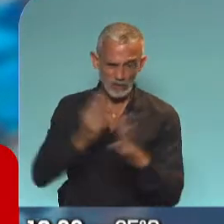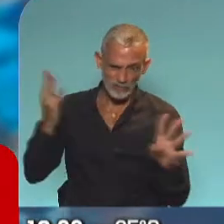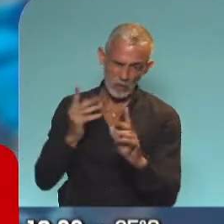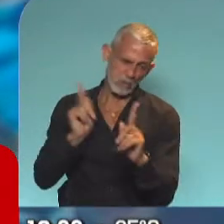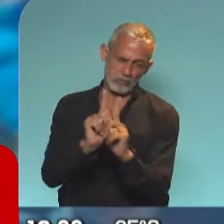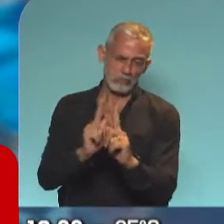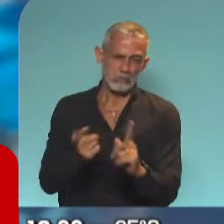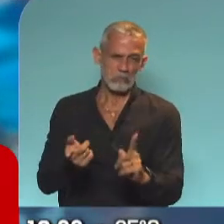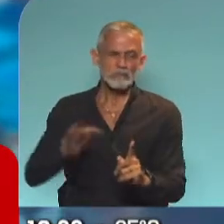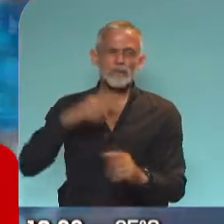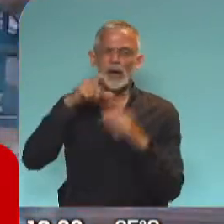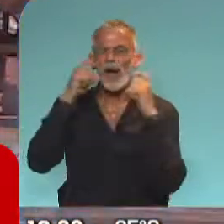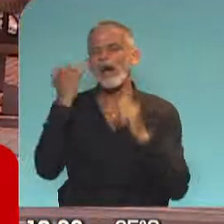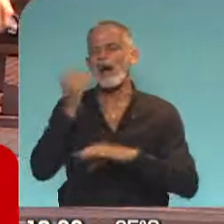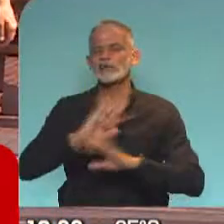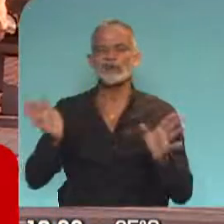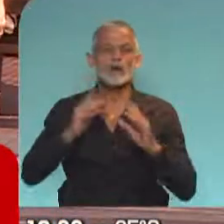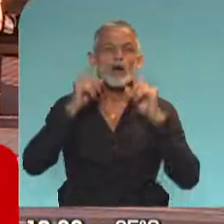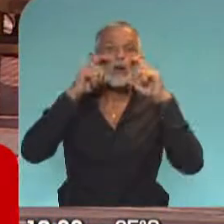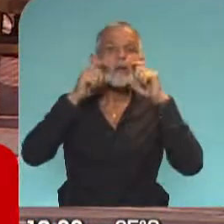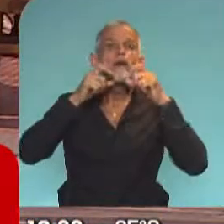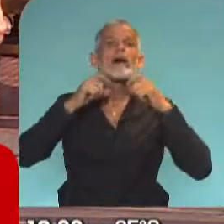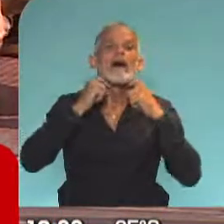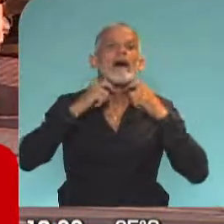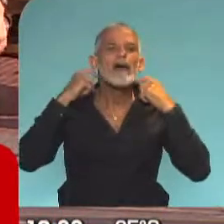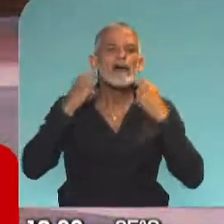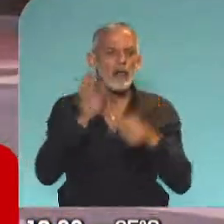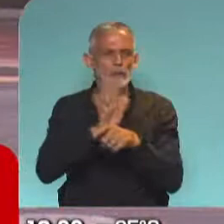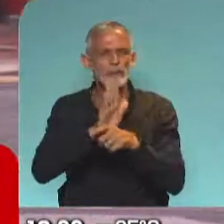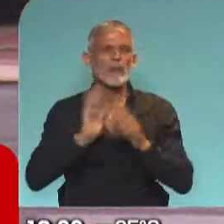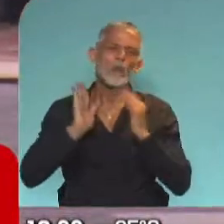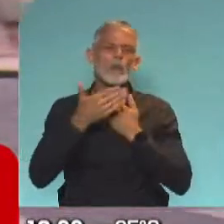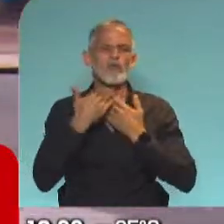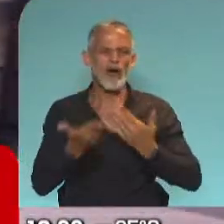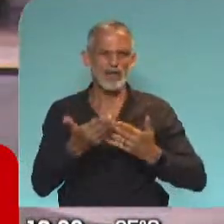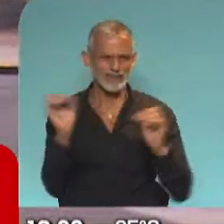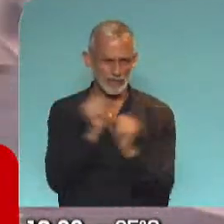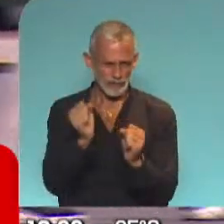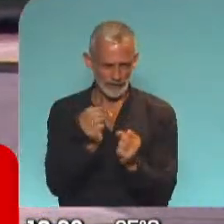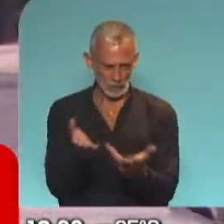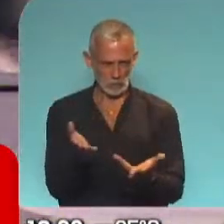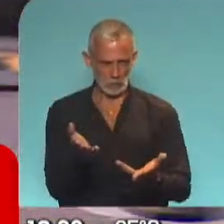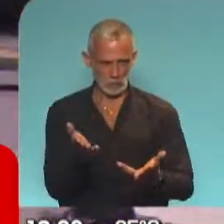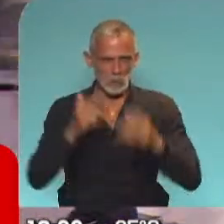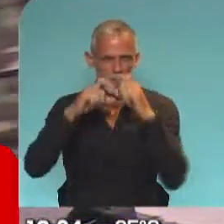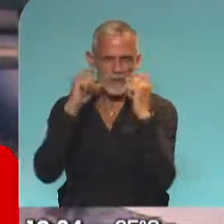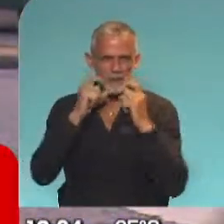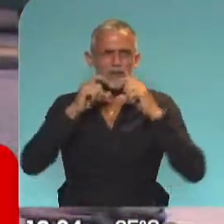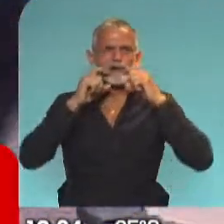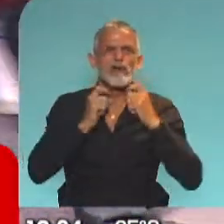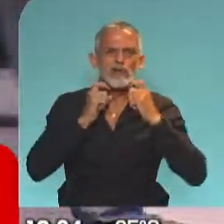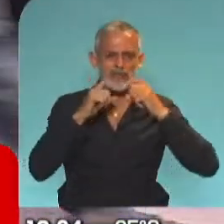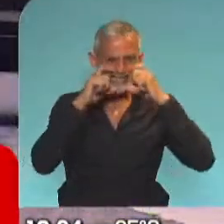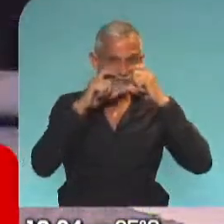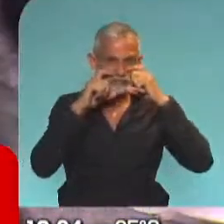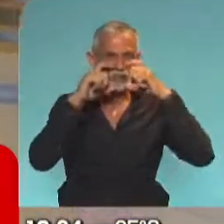La gente se cree que porque tiene el barbijo con el cuello, ¿sí?, tipo bufanda, que nunca he visto tanto barbijo usado como bufanda,